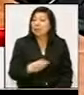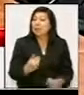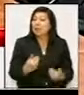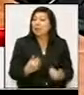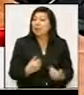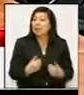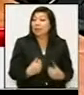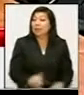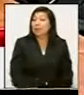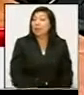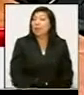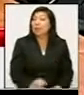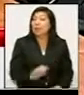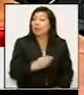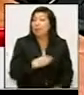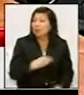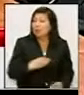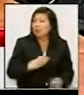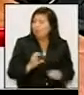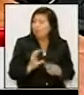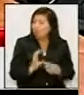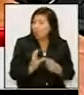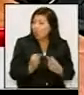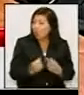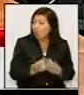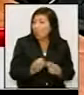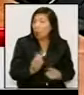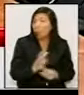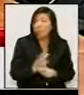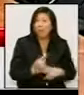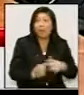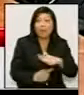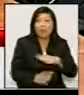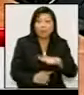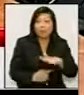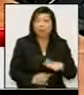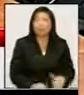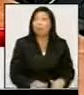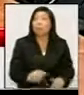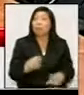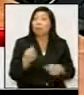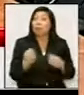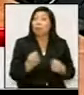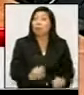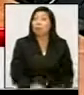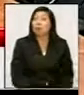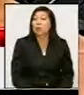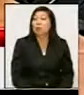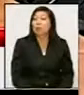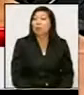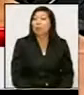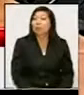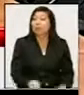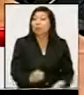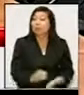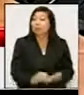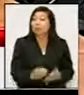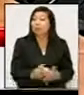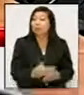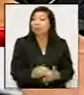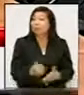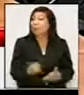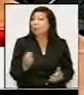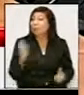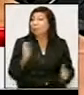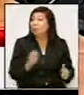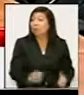correspondientes: Ministerio de Cultura, Medio Ambiente, Turismo y demás, entre otros. No hay